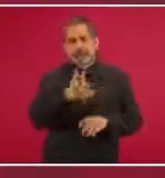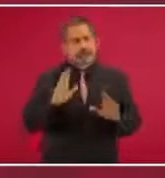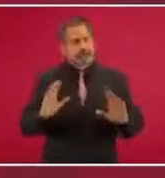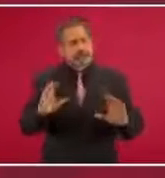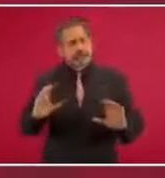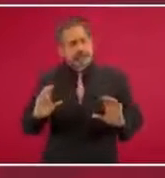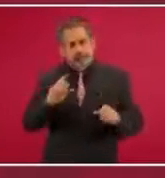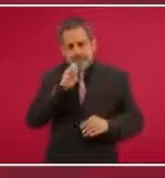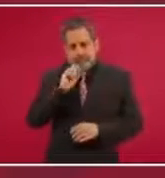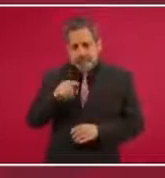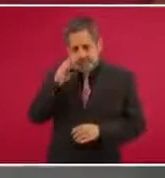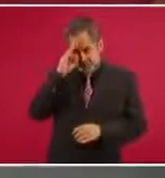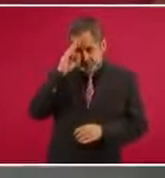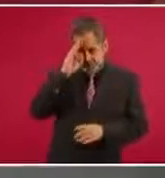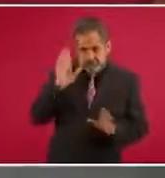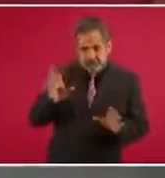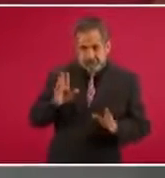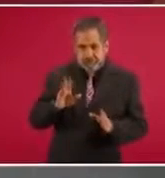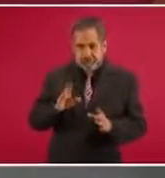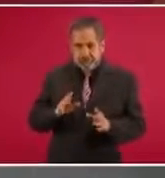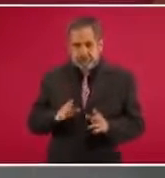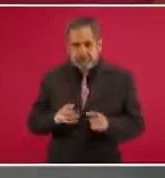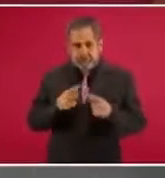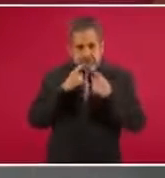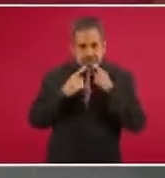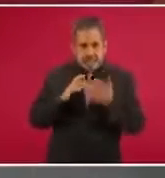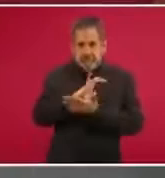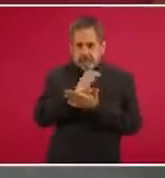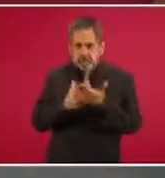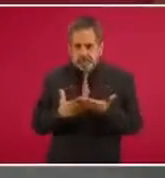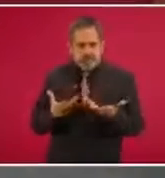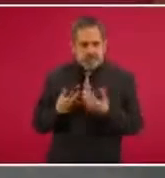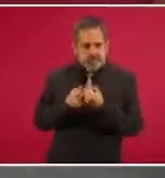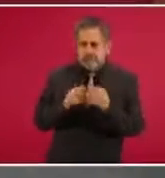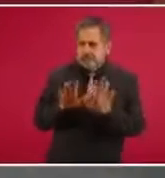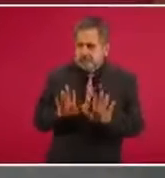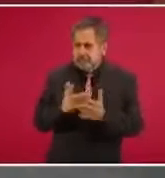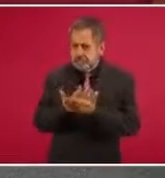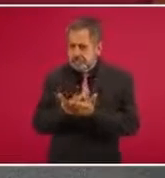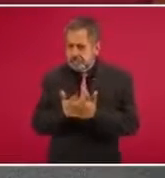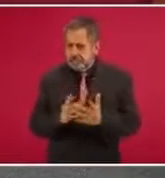para cuando se va a la negociación de los contratos colectivos